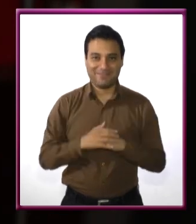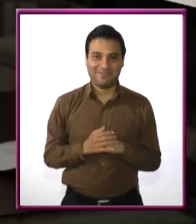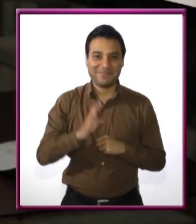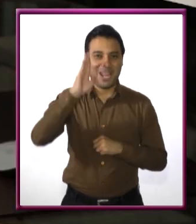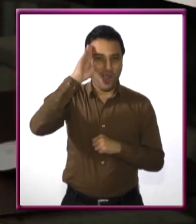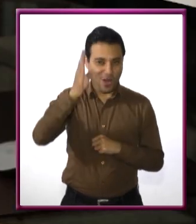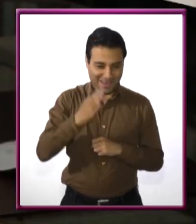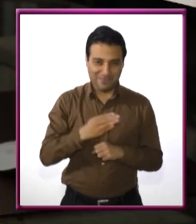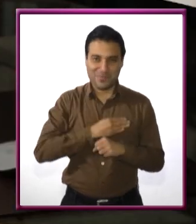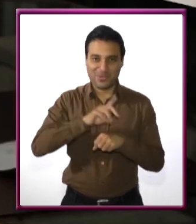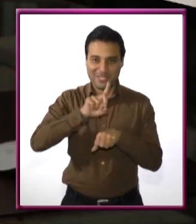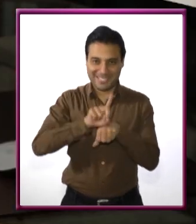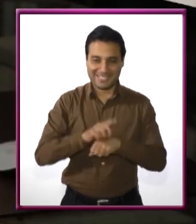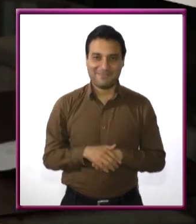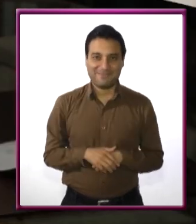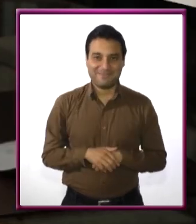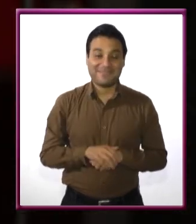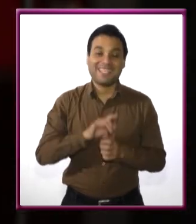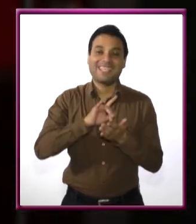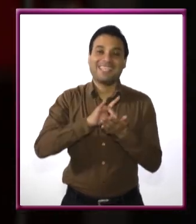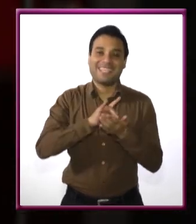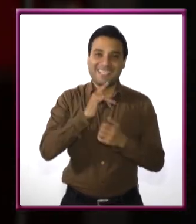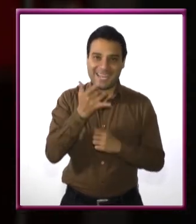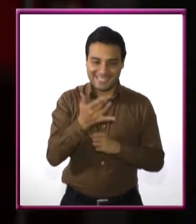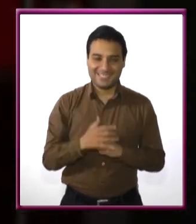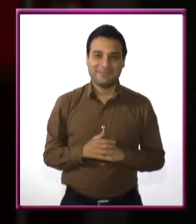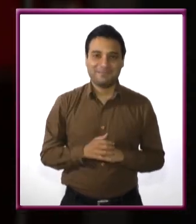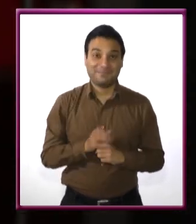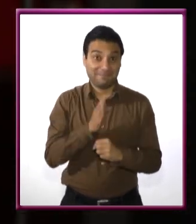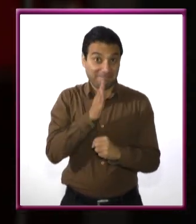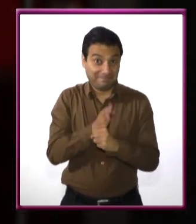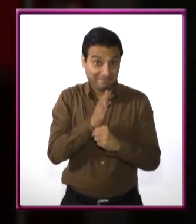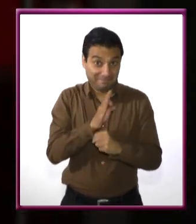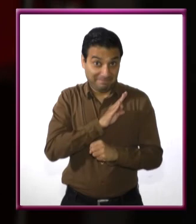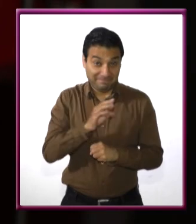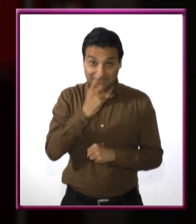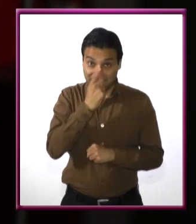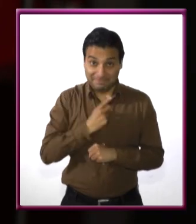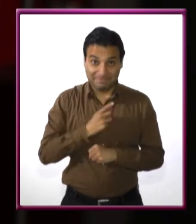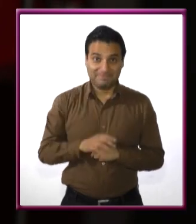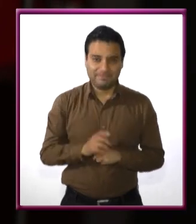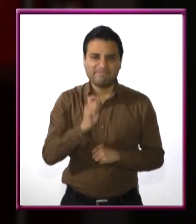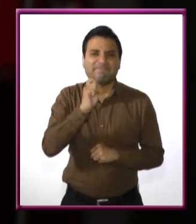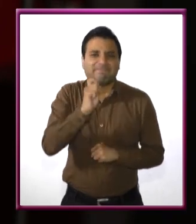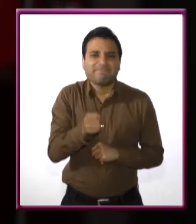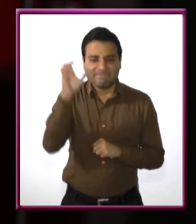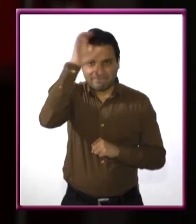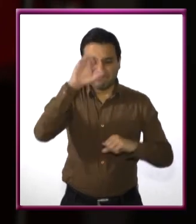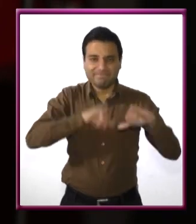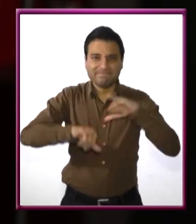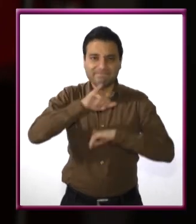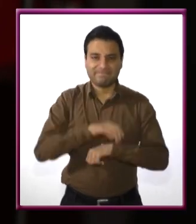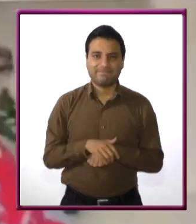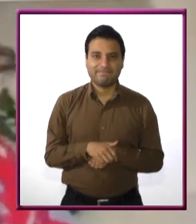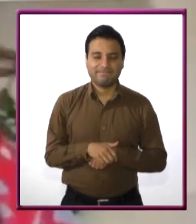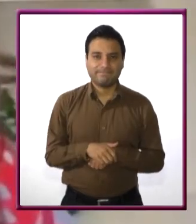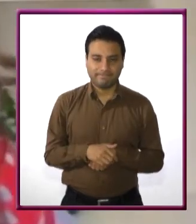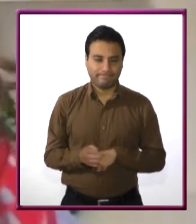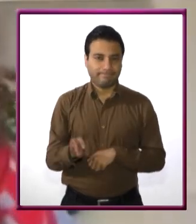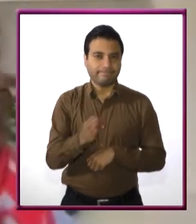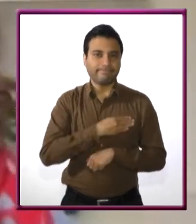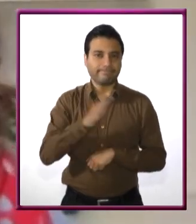programa. Hola, buenos días. Muchas gracias. ¿Hoy podría platicarnos qué significa ciencia?